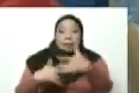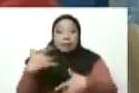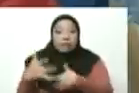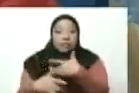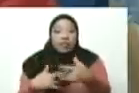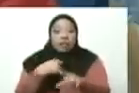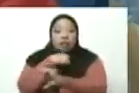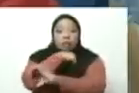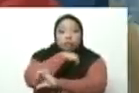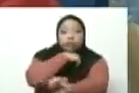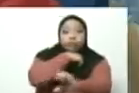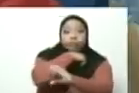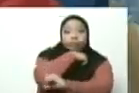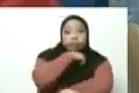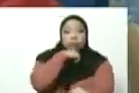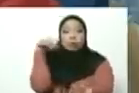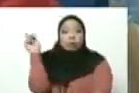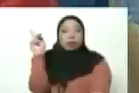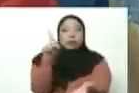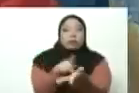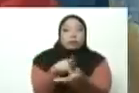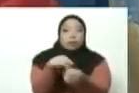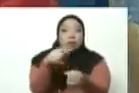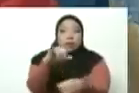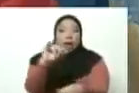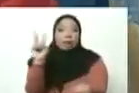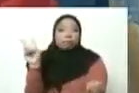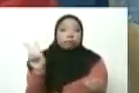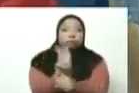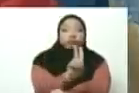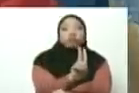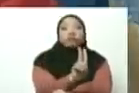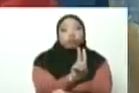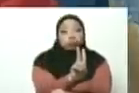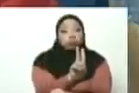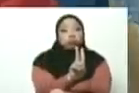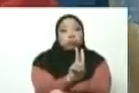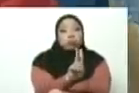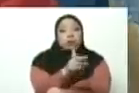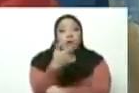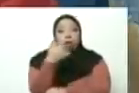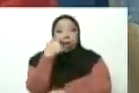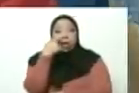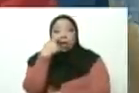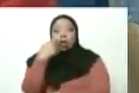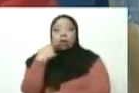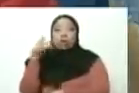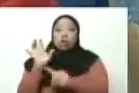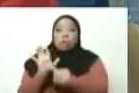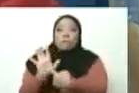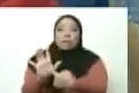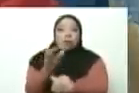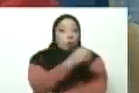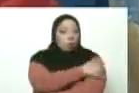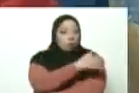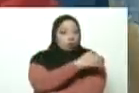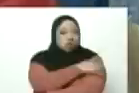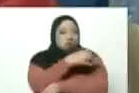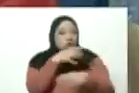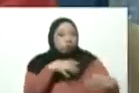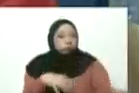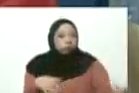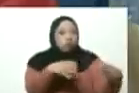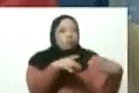presentar como si fuese éste un perseguido político o un preso político no es la primera vez